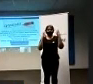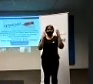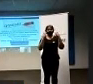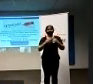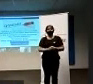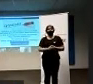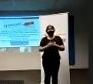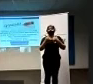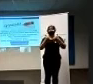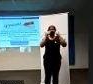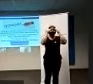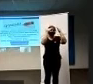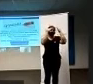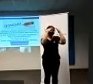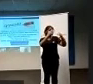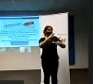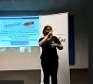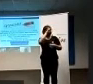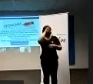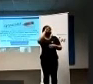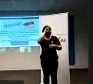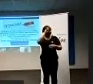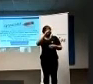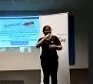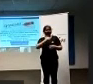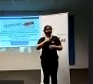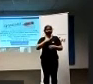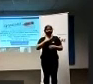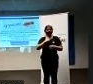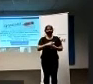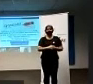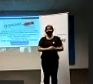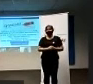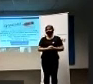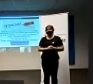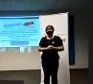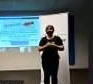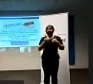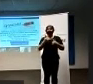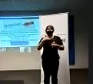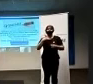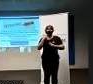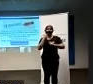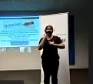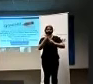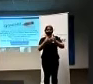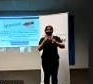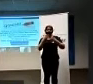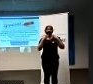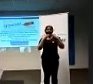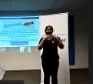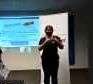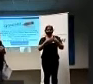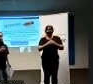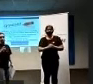Muchísimas gracias, doctora. Y realmente yo tengo una pregunta. Mi pregunta es si es que tienen también estadísticamente